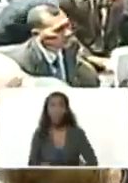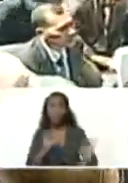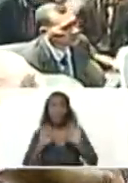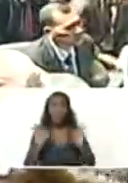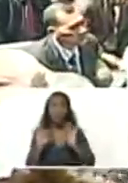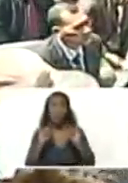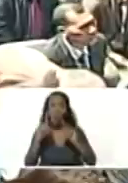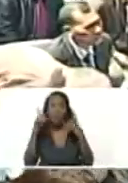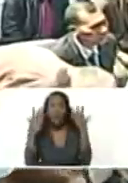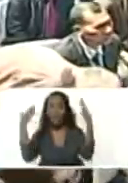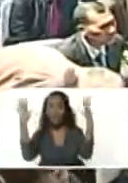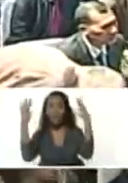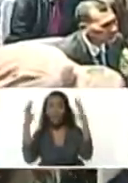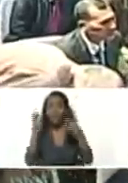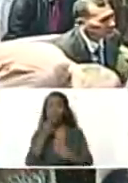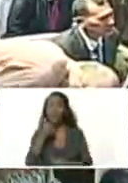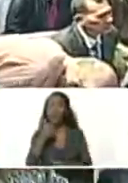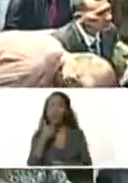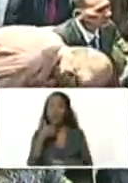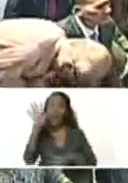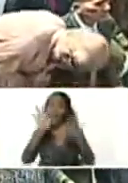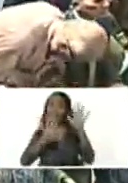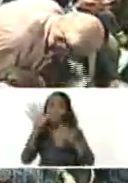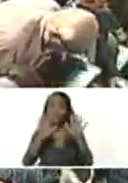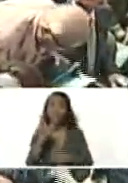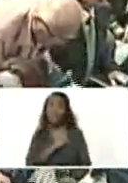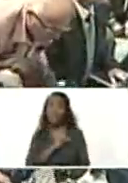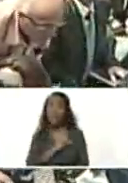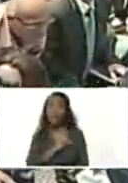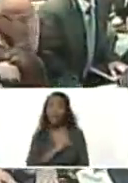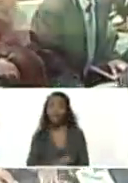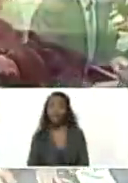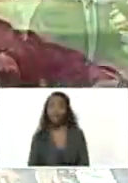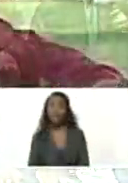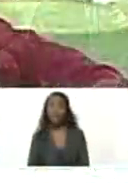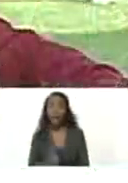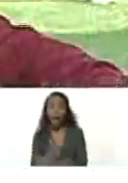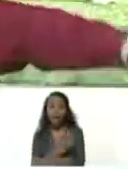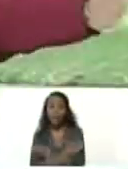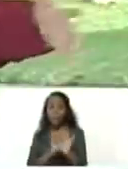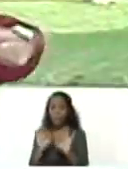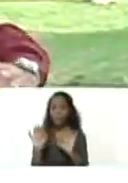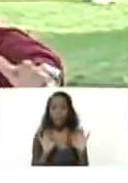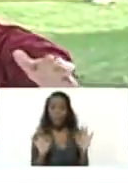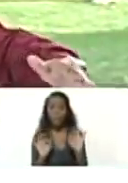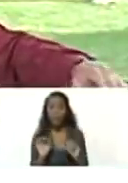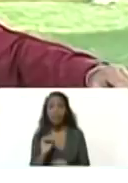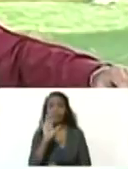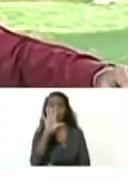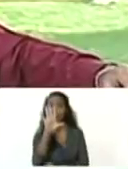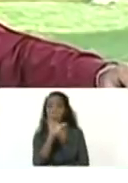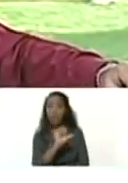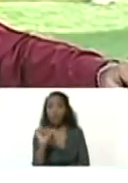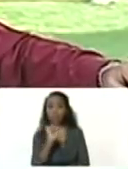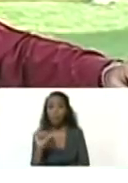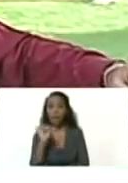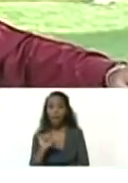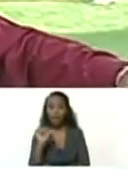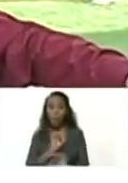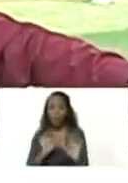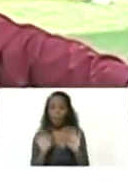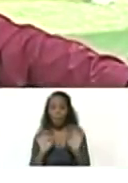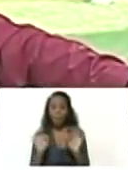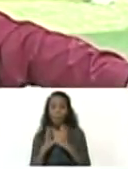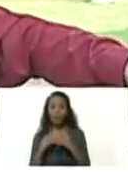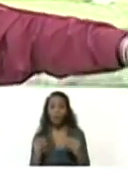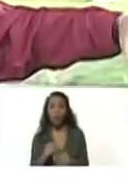celebración bien bonita para el 15 de enero. Así es. Faltan apenas 5 semanas. Sí.